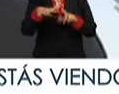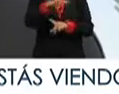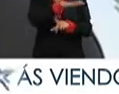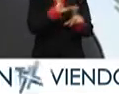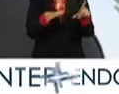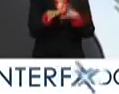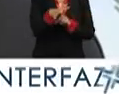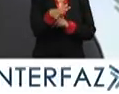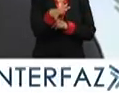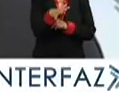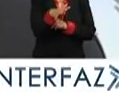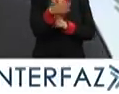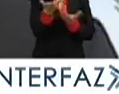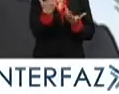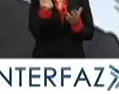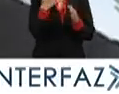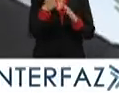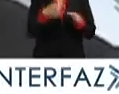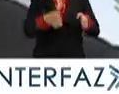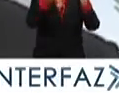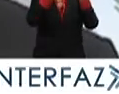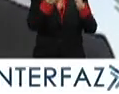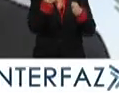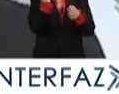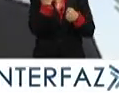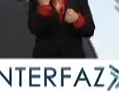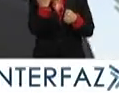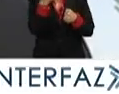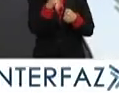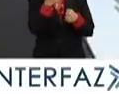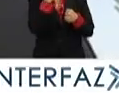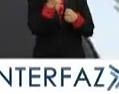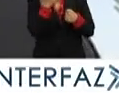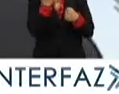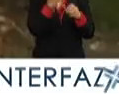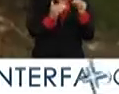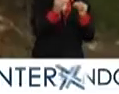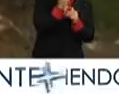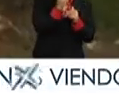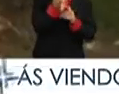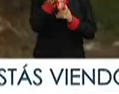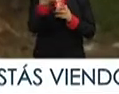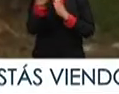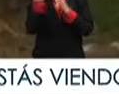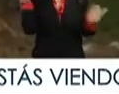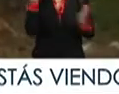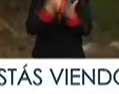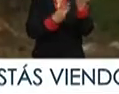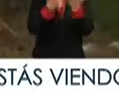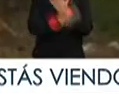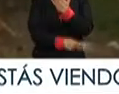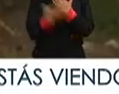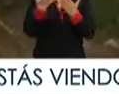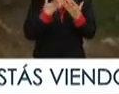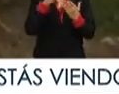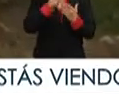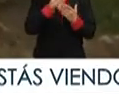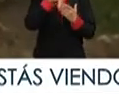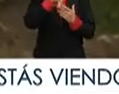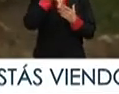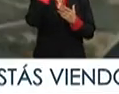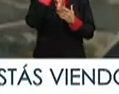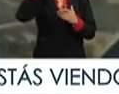condición de infraestructura en mejor condición. Inicialmente este programa se componía de